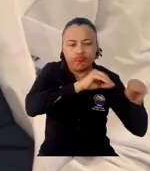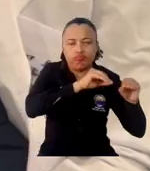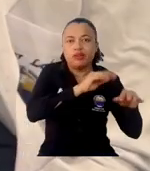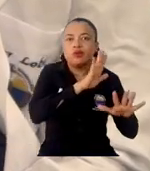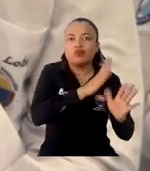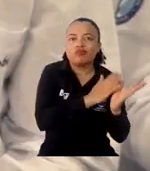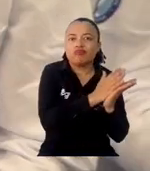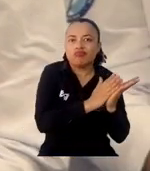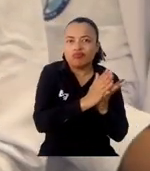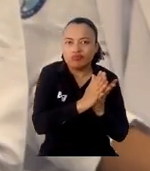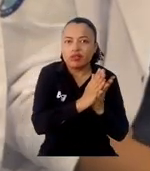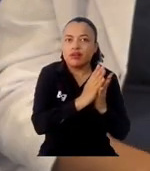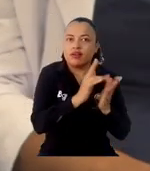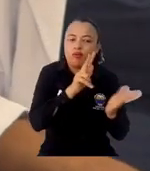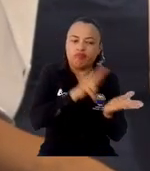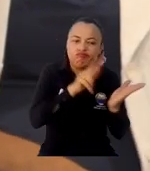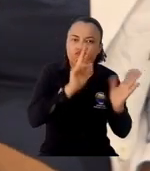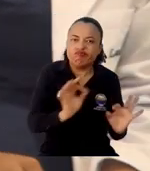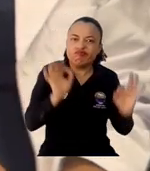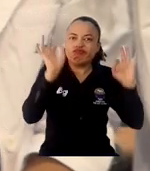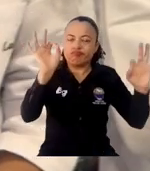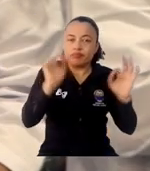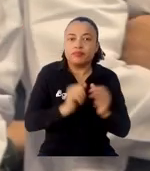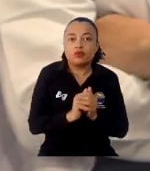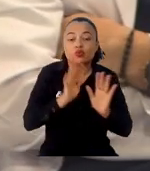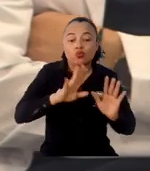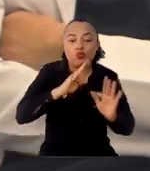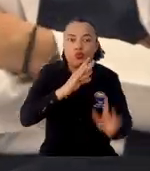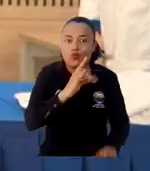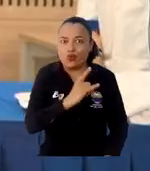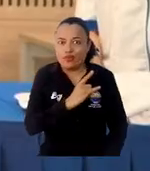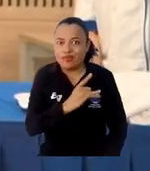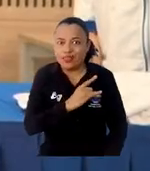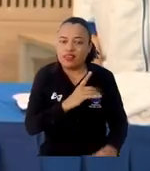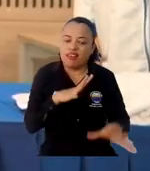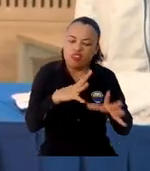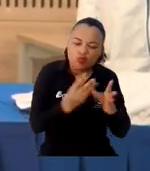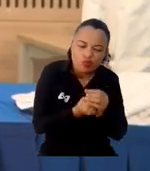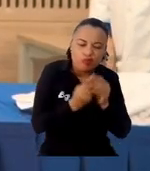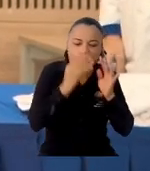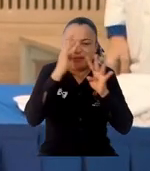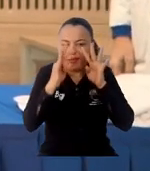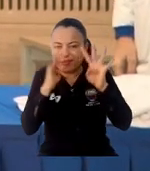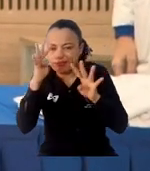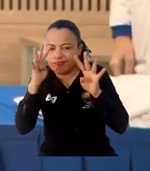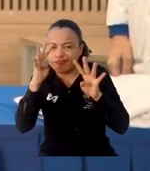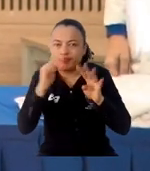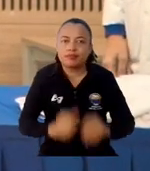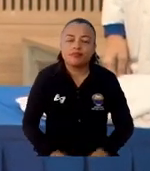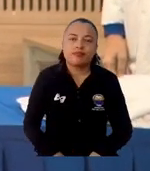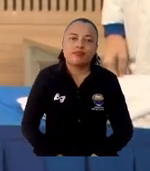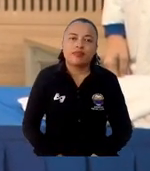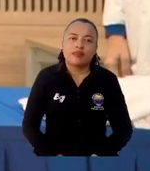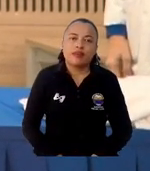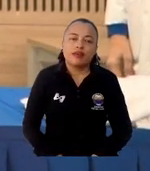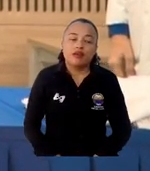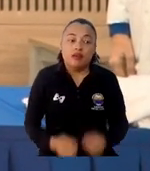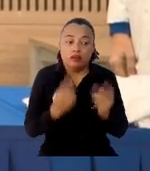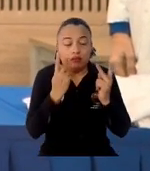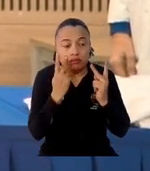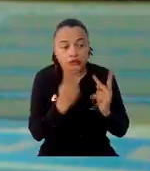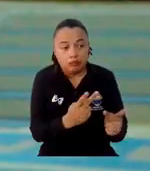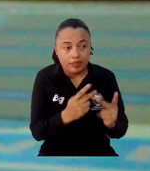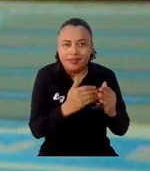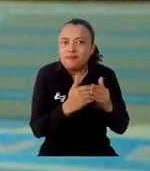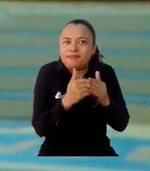una escuela de medicina, en un programa acreditado por alta calidad, en una universidad incluyente,